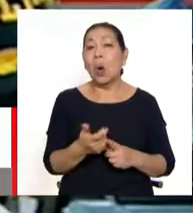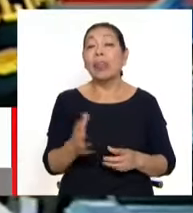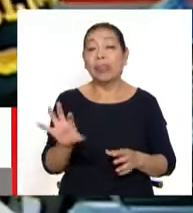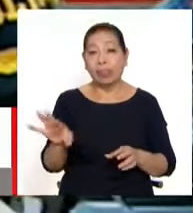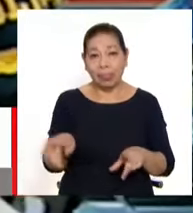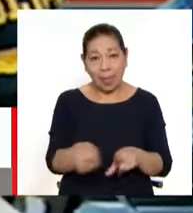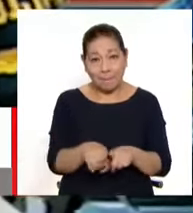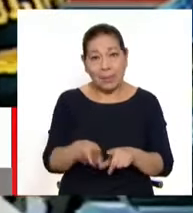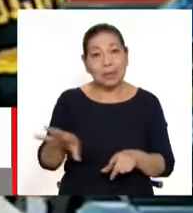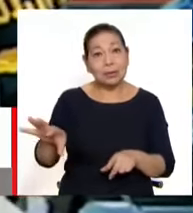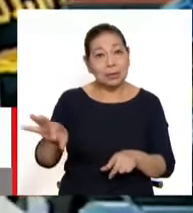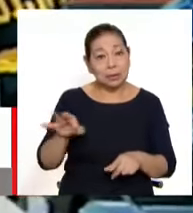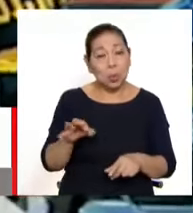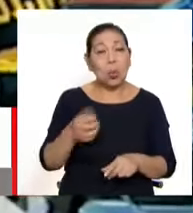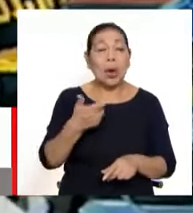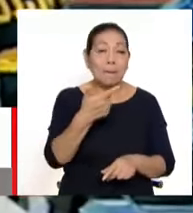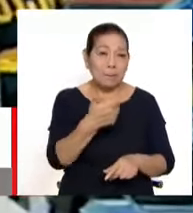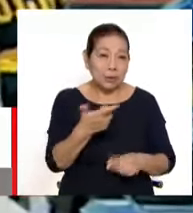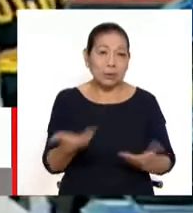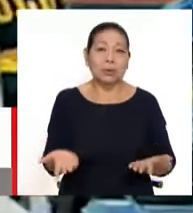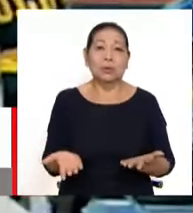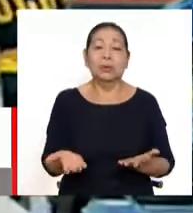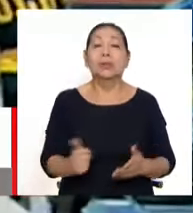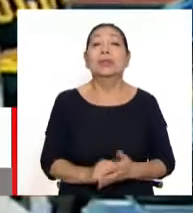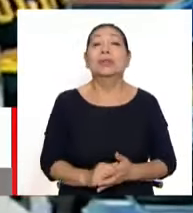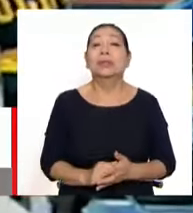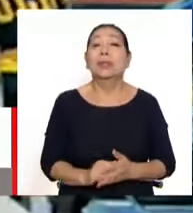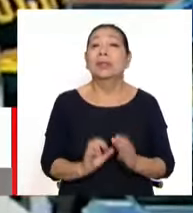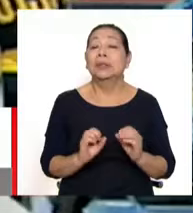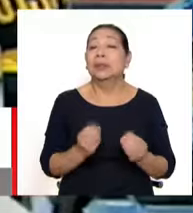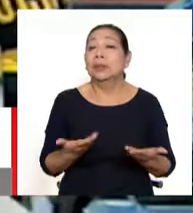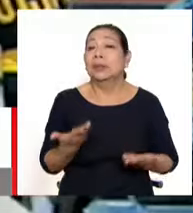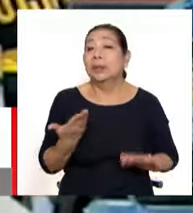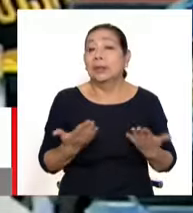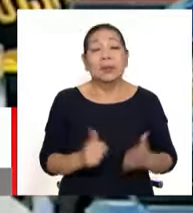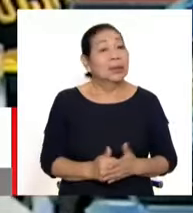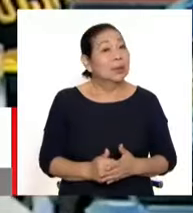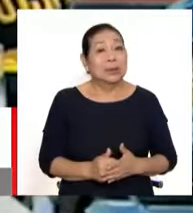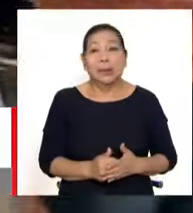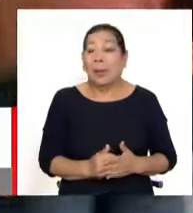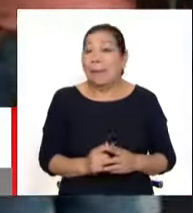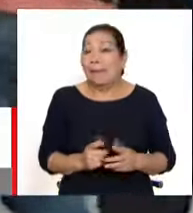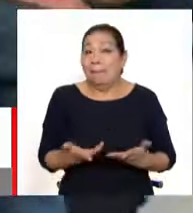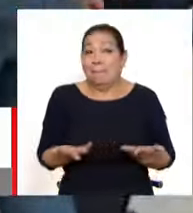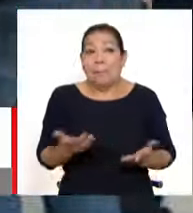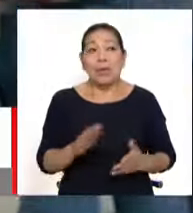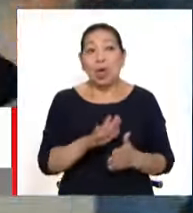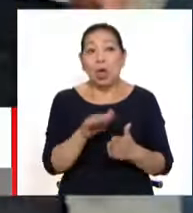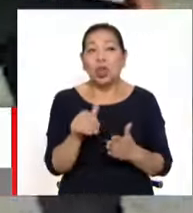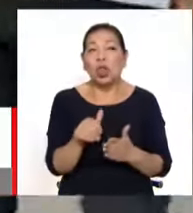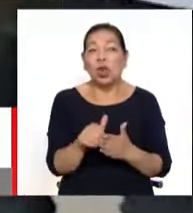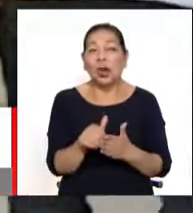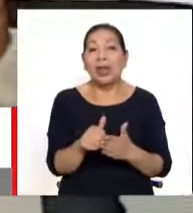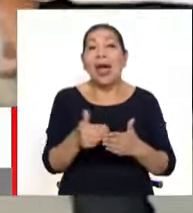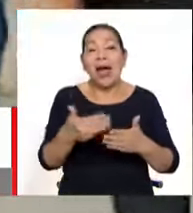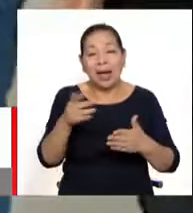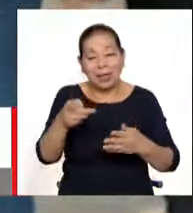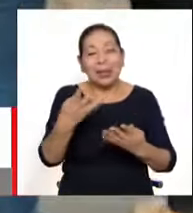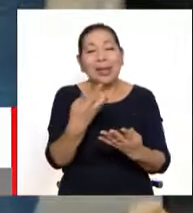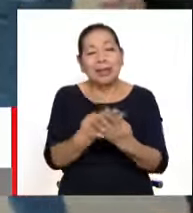incautado el arma de fuego, una pistola, con el cual habrían causado este hecho ilícito penal. Todos presentan